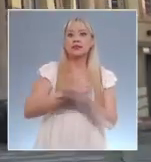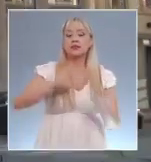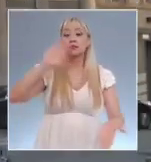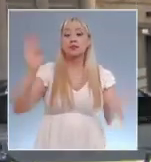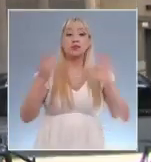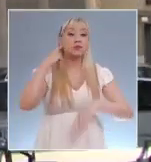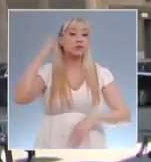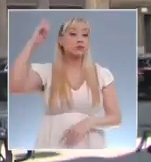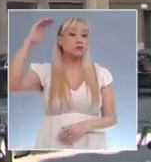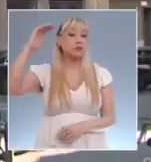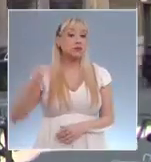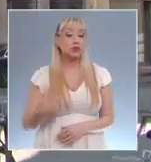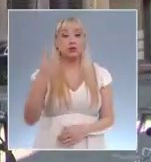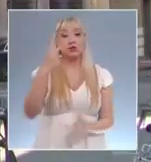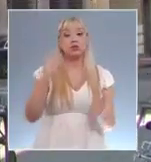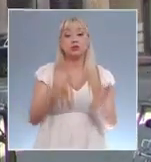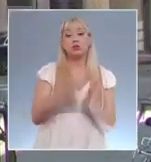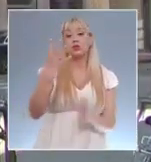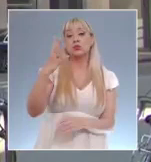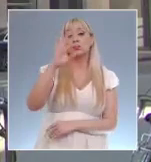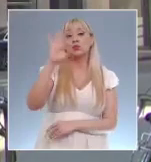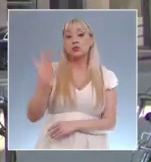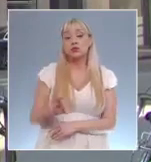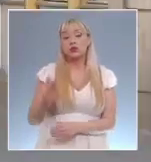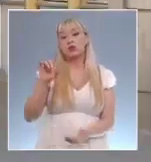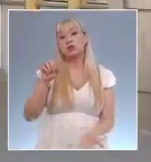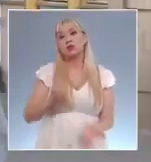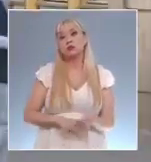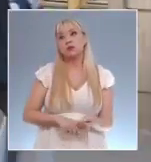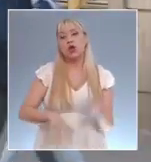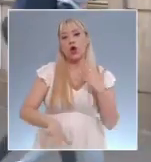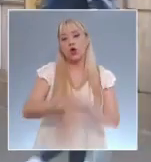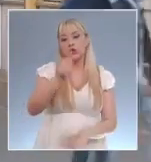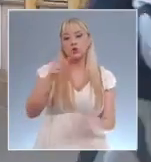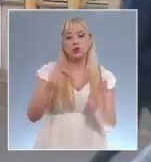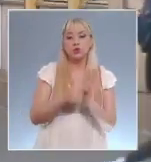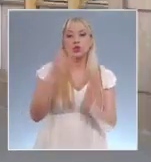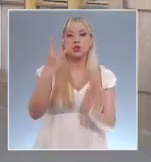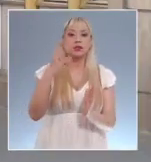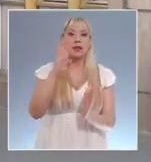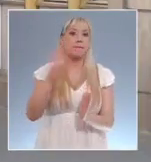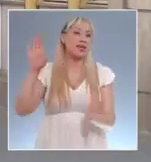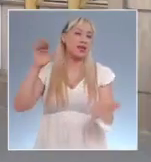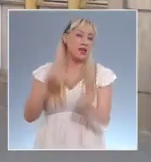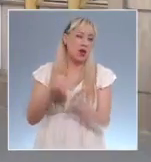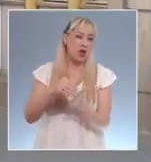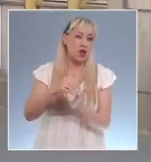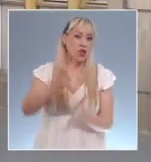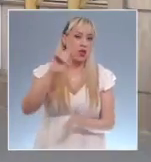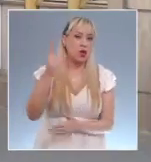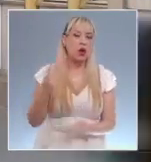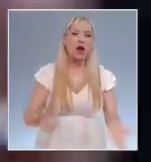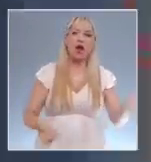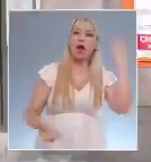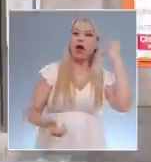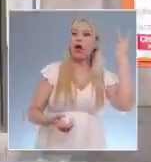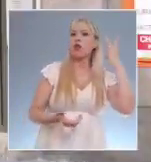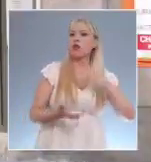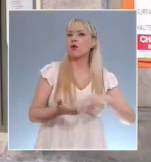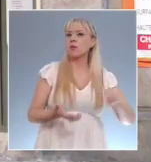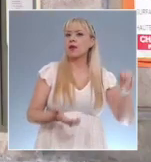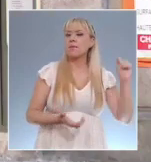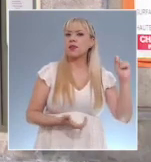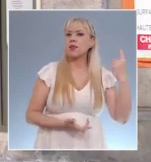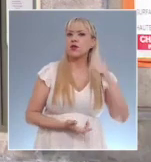decir, 11.3 billones de dólares en comparación con 2021, debido principalmente a la depreciación del dólar frente a